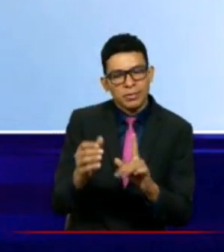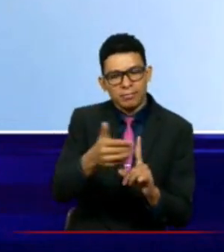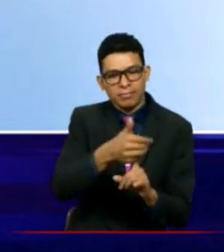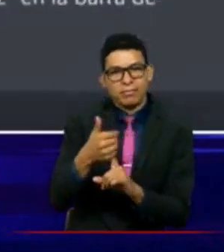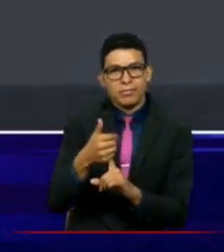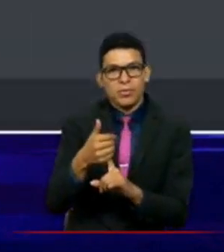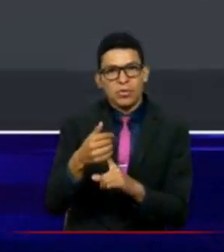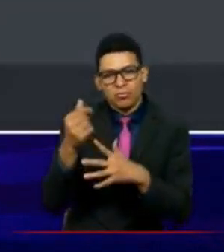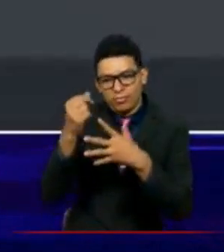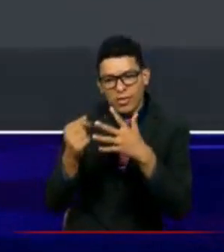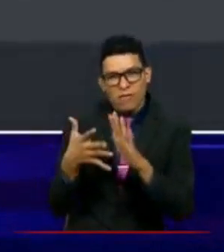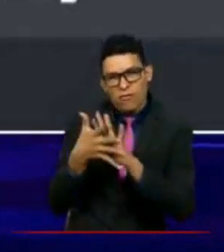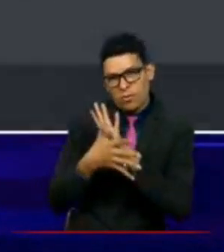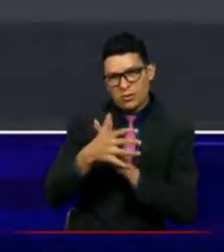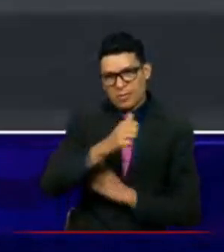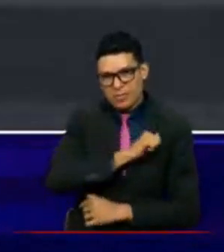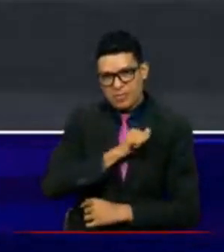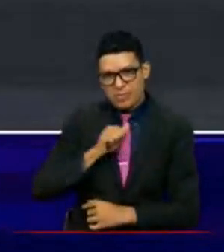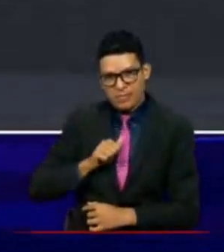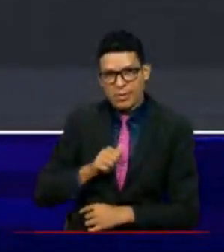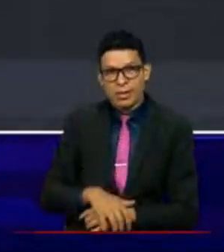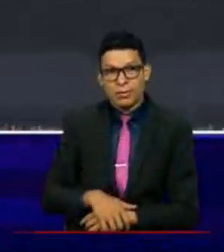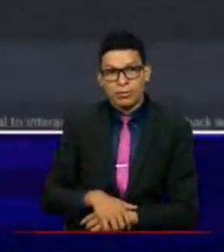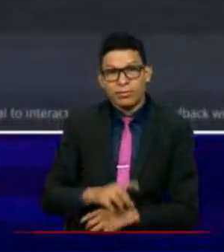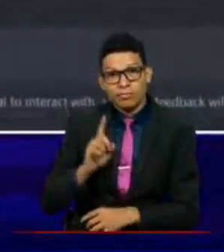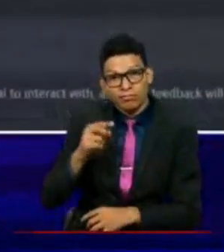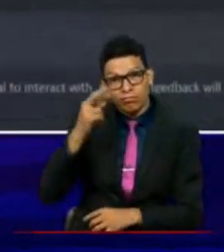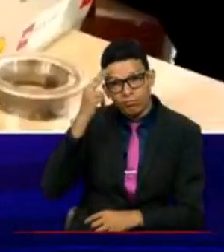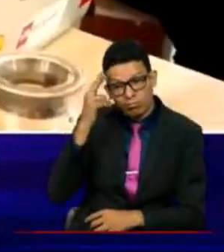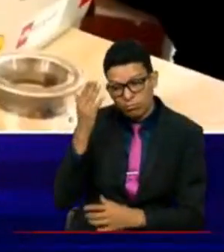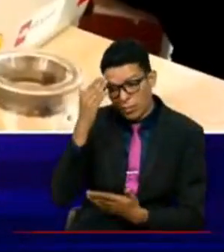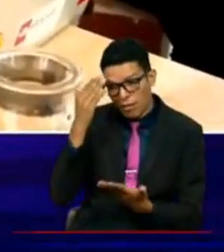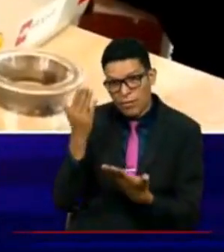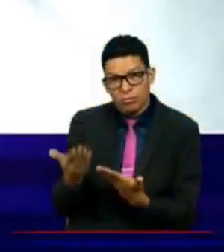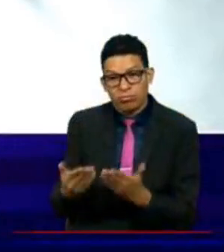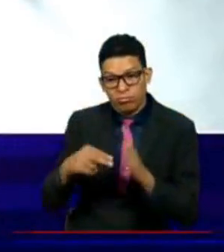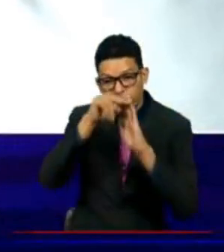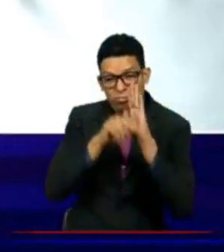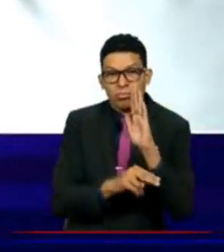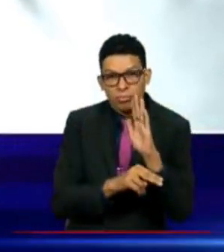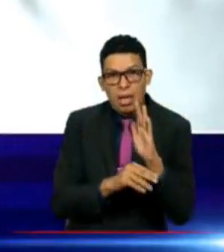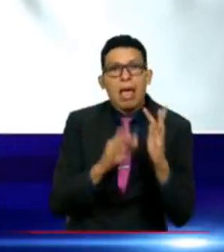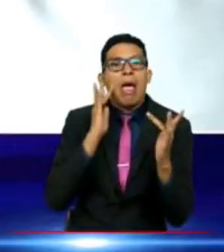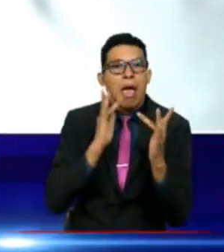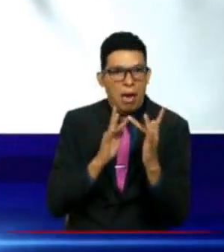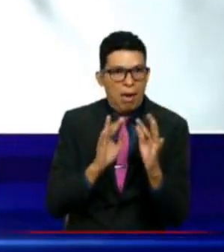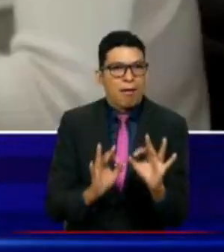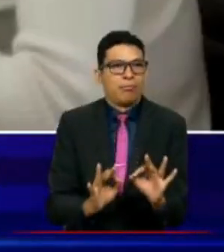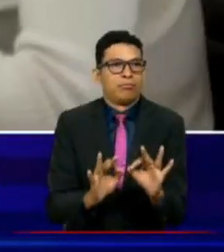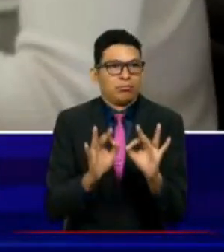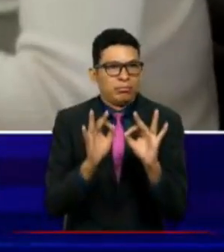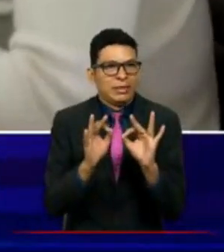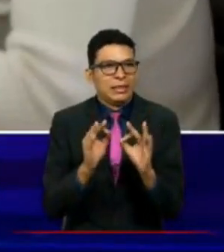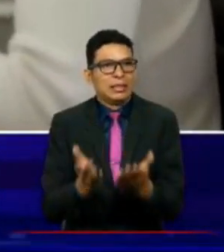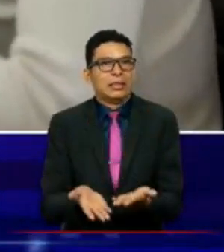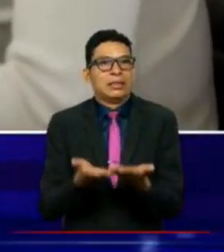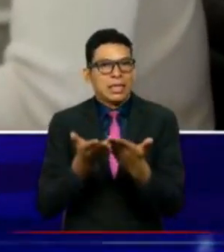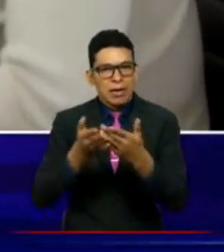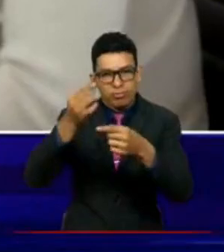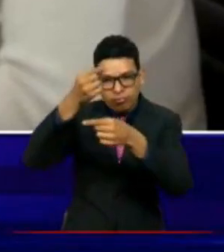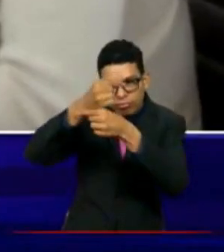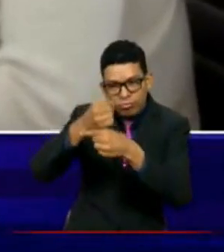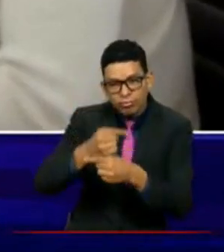protección de datos personales y dentro de esta lógica esta normatividad digamos que ha sido la que ha llevado a